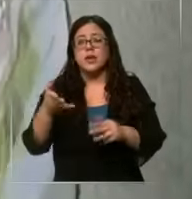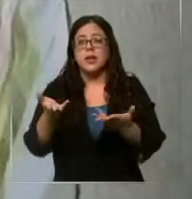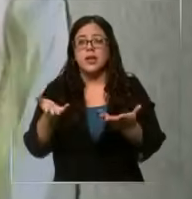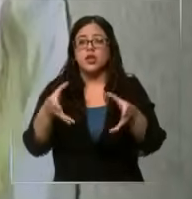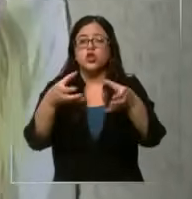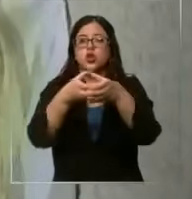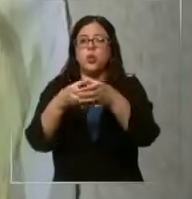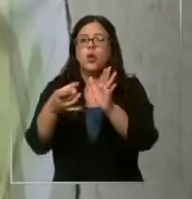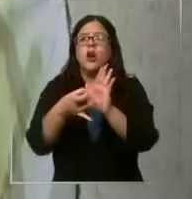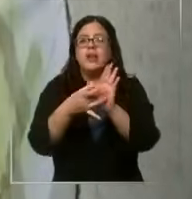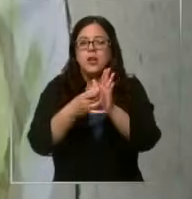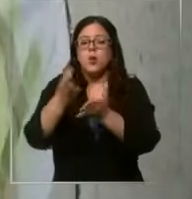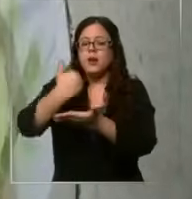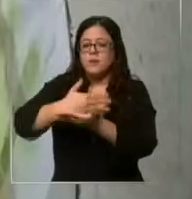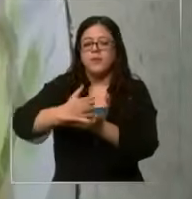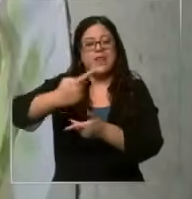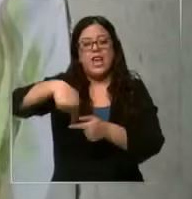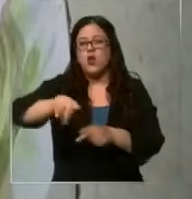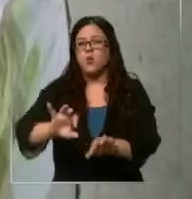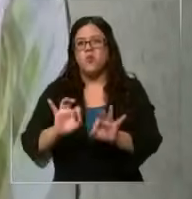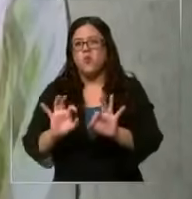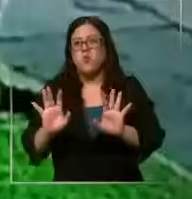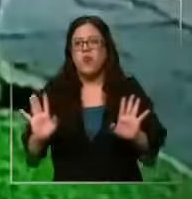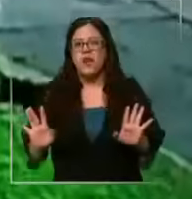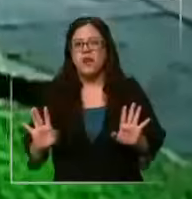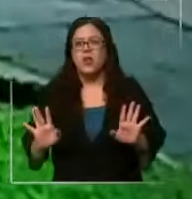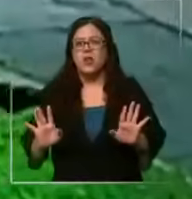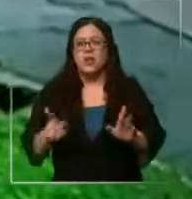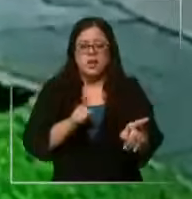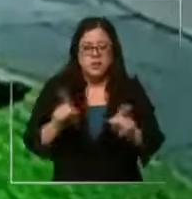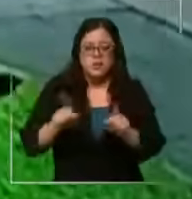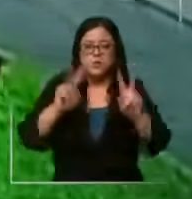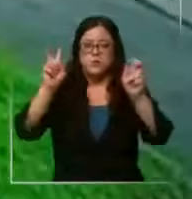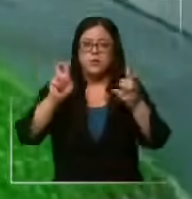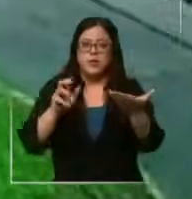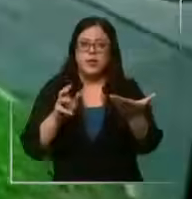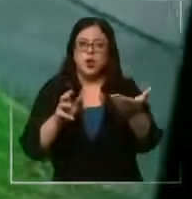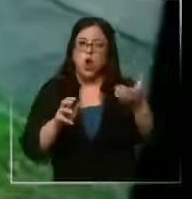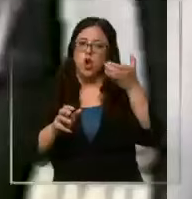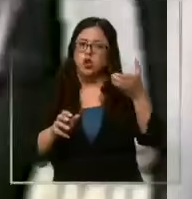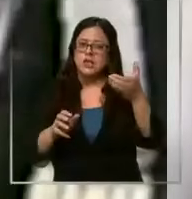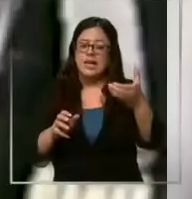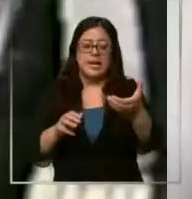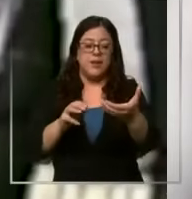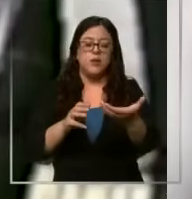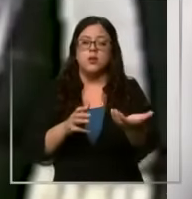organizadas. Ellos están muy bien organizados, la manera en que se sincronizan con los teléfonos, la manera